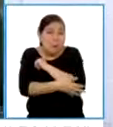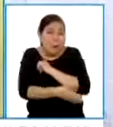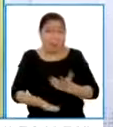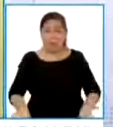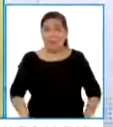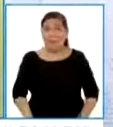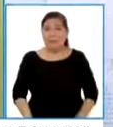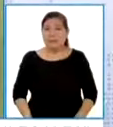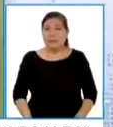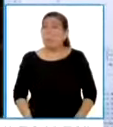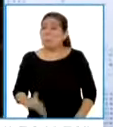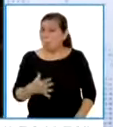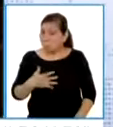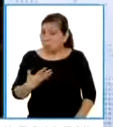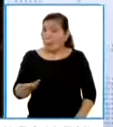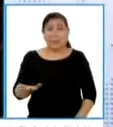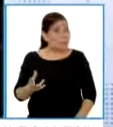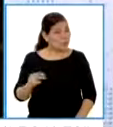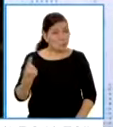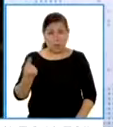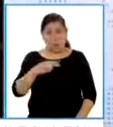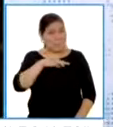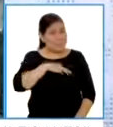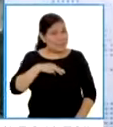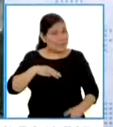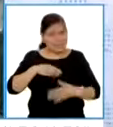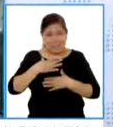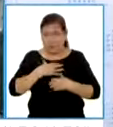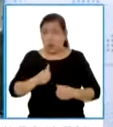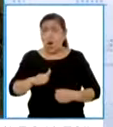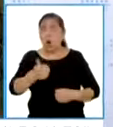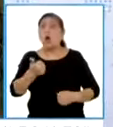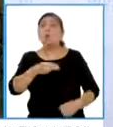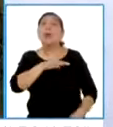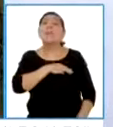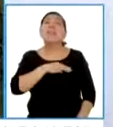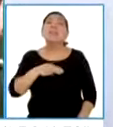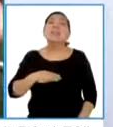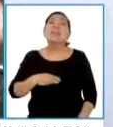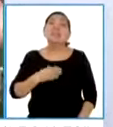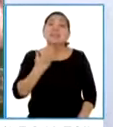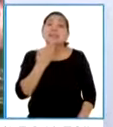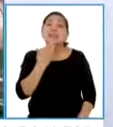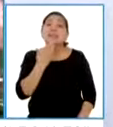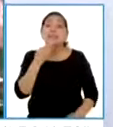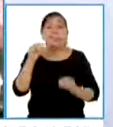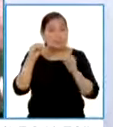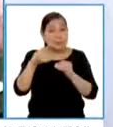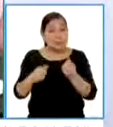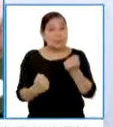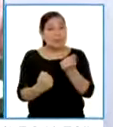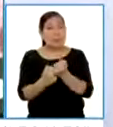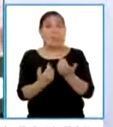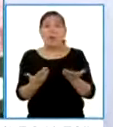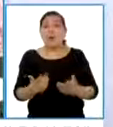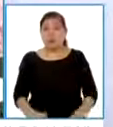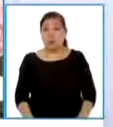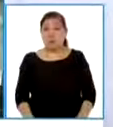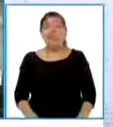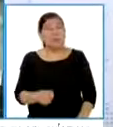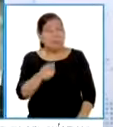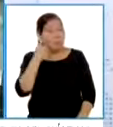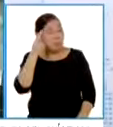sentido que otras carteras, ¿no? Defensor, porque no solamente el Ministerio de Salud, dice usted, que otros ministerios tendrían que haberle puesto pues quinta al timón, ¿no es